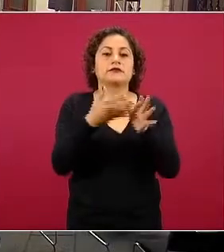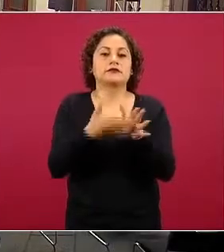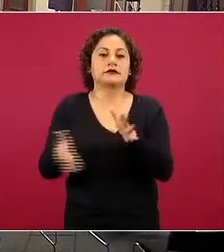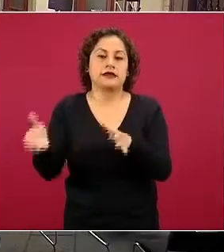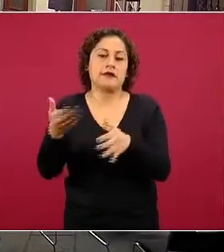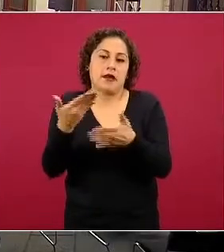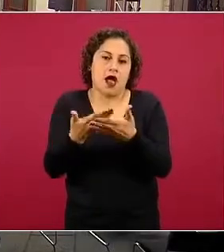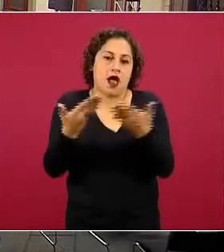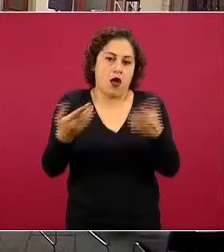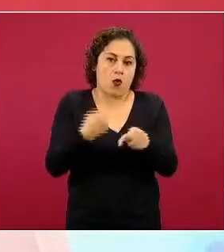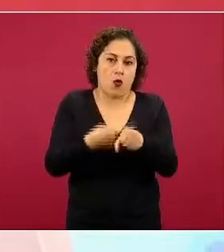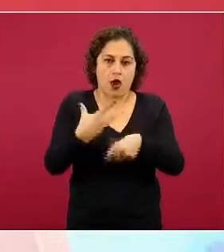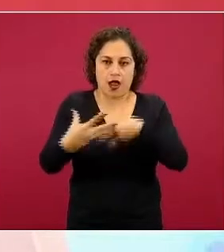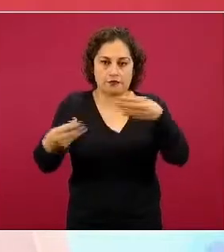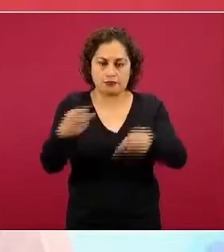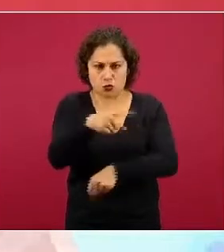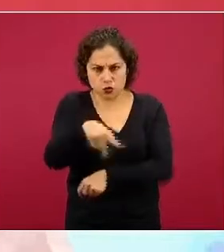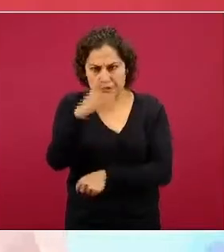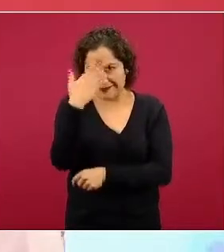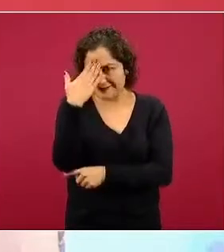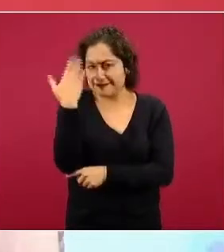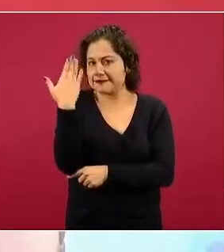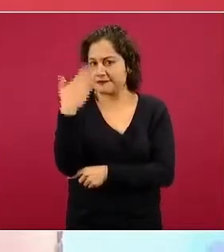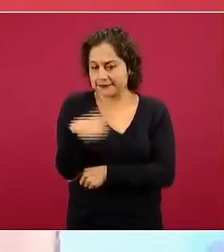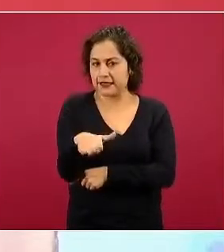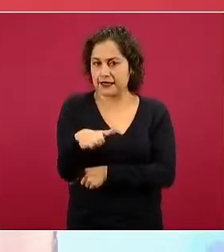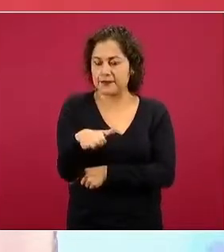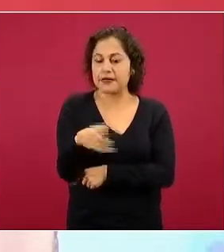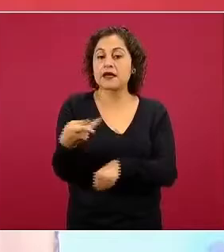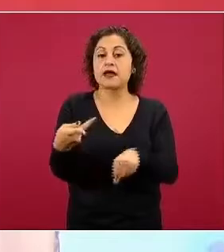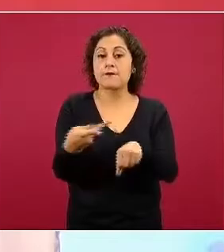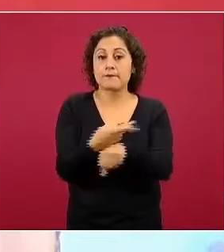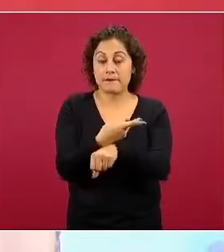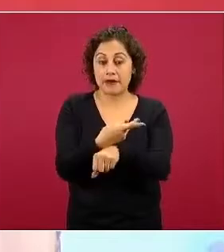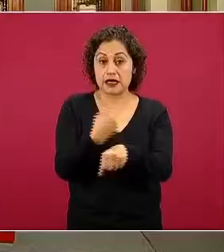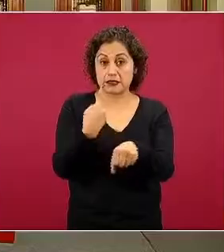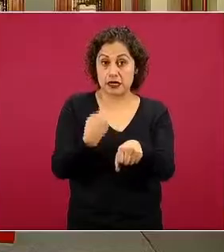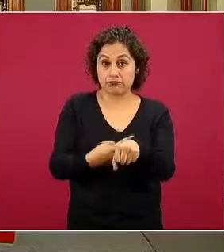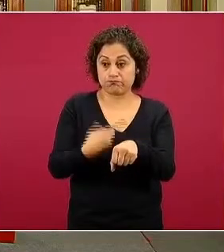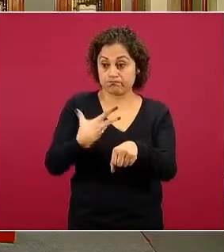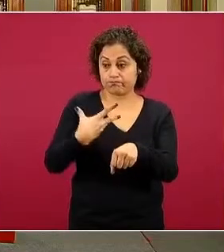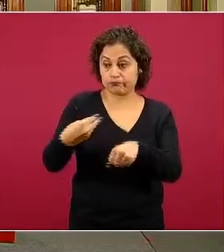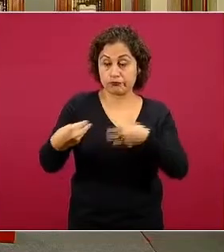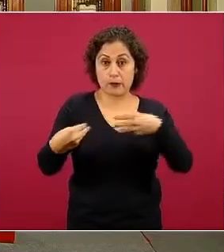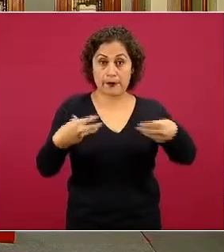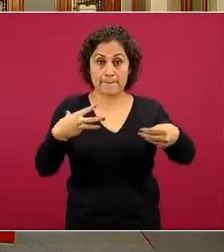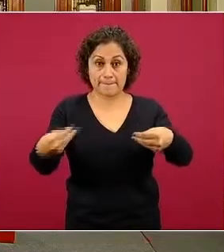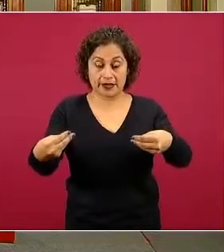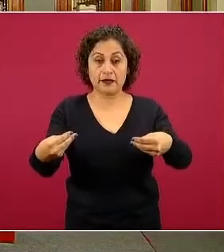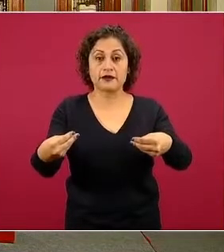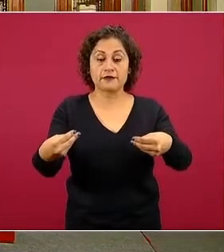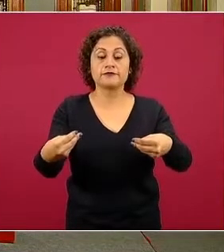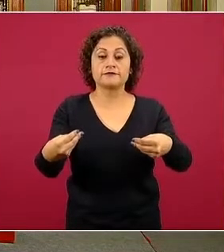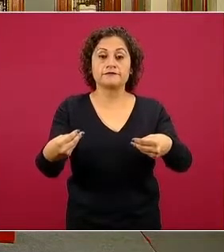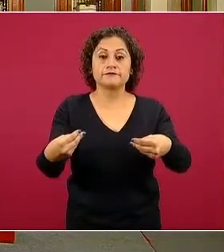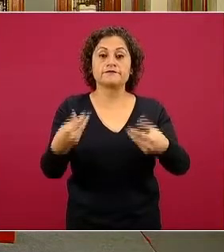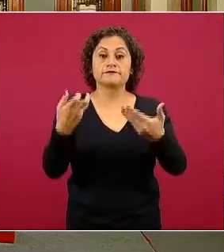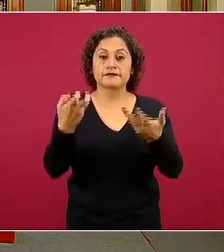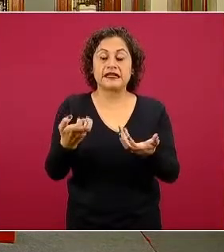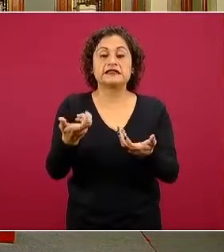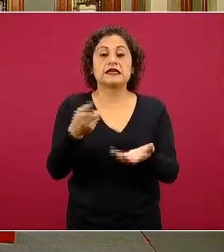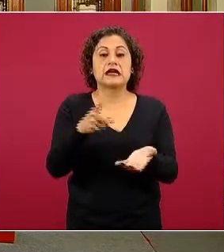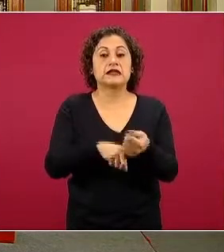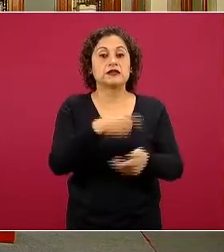saben, la propia epidemia ha hecho que la provisión regular de los servicios de